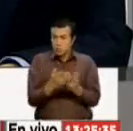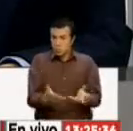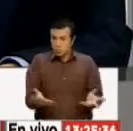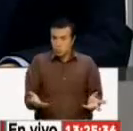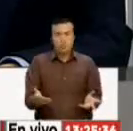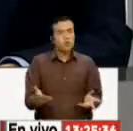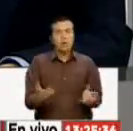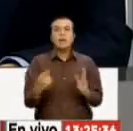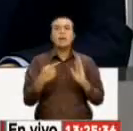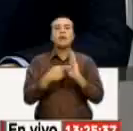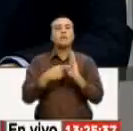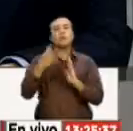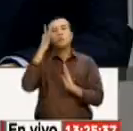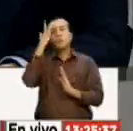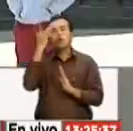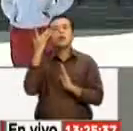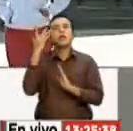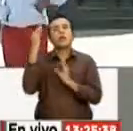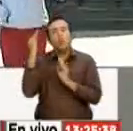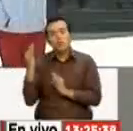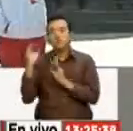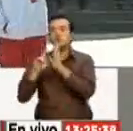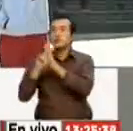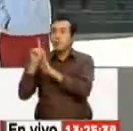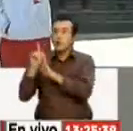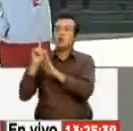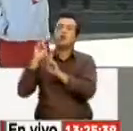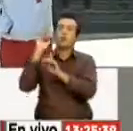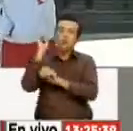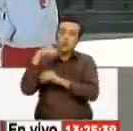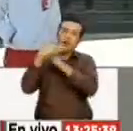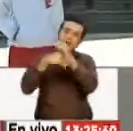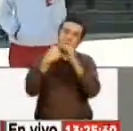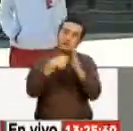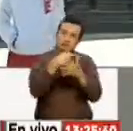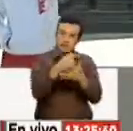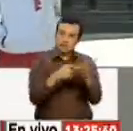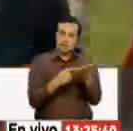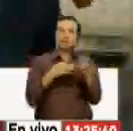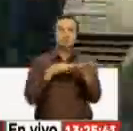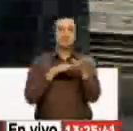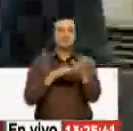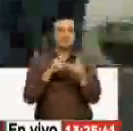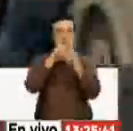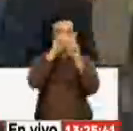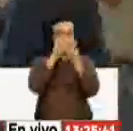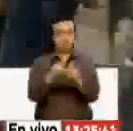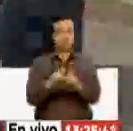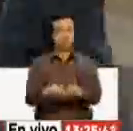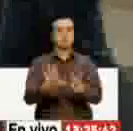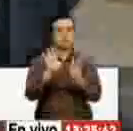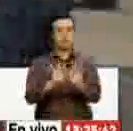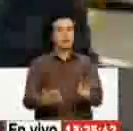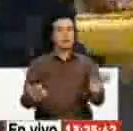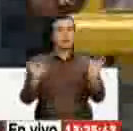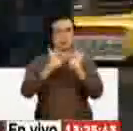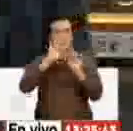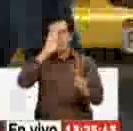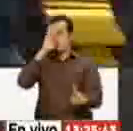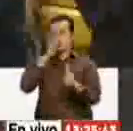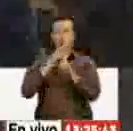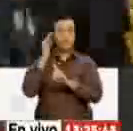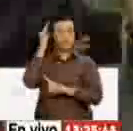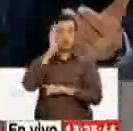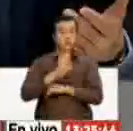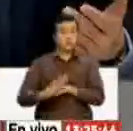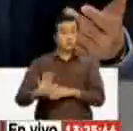tributación es consecuencia del desarrollo. En otro tema, Roldós respalda la consulta popular como fundamental para reorientar el futuro